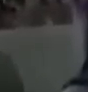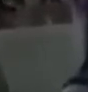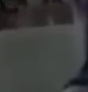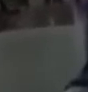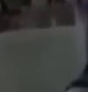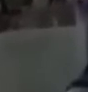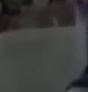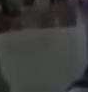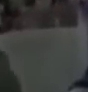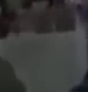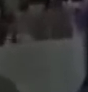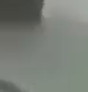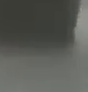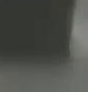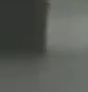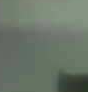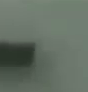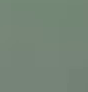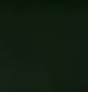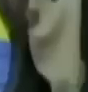siempre!